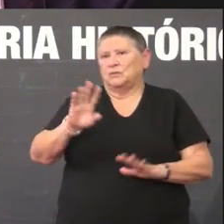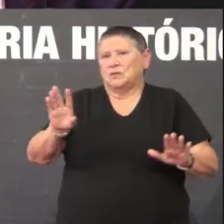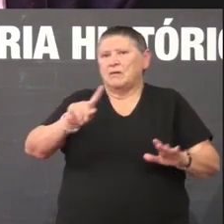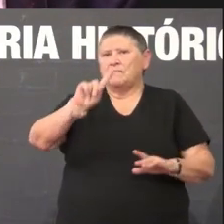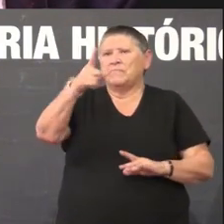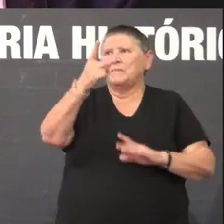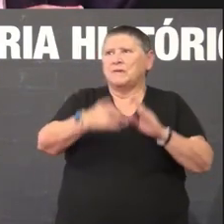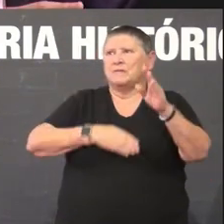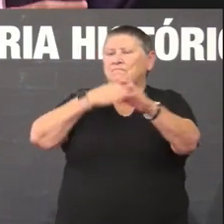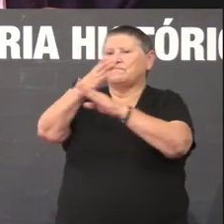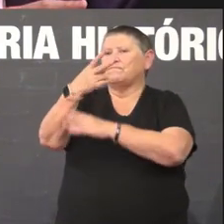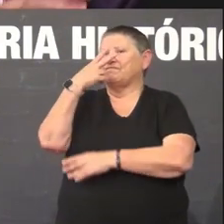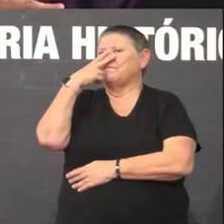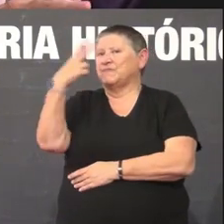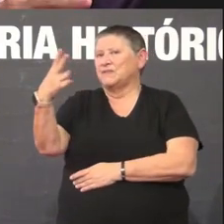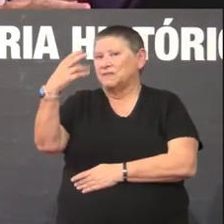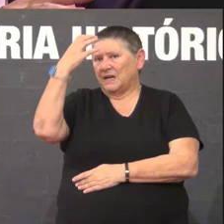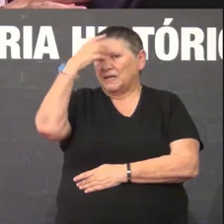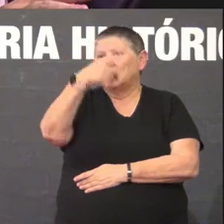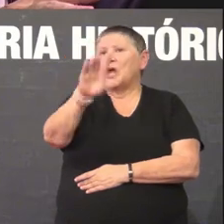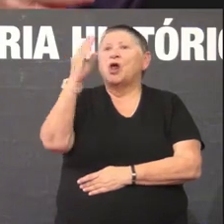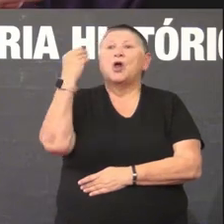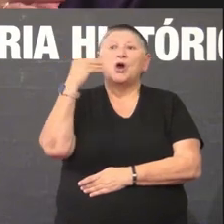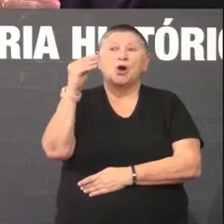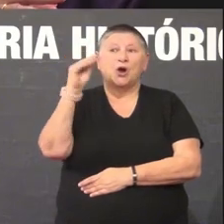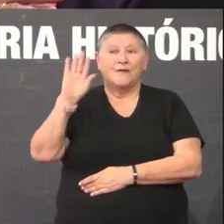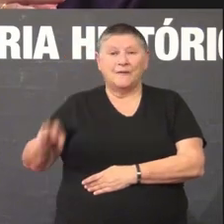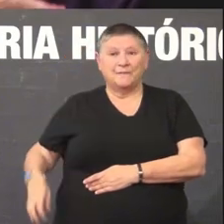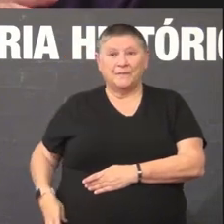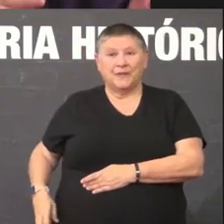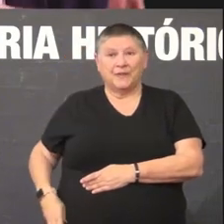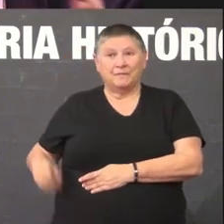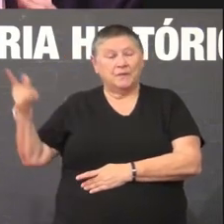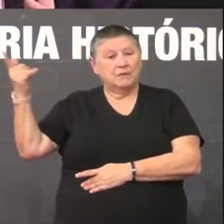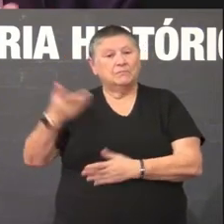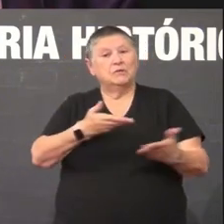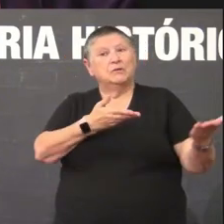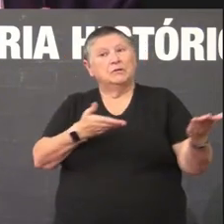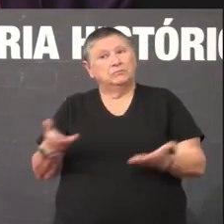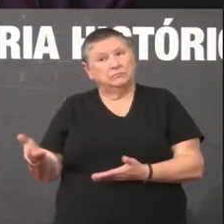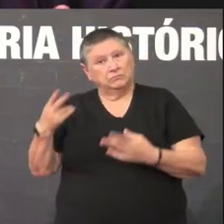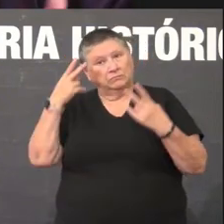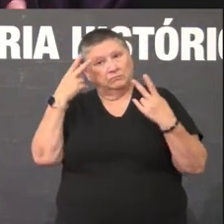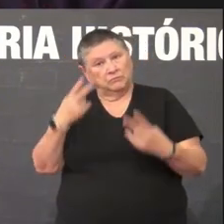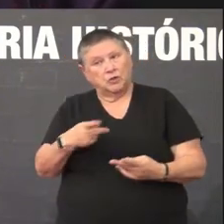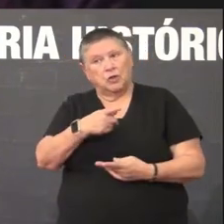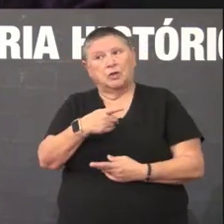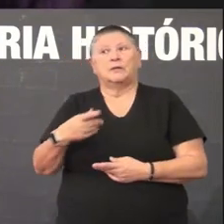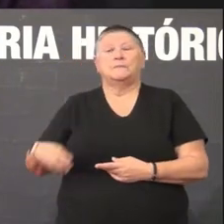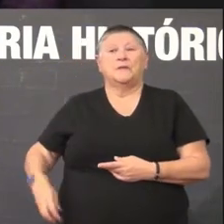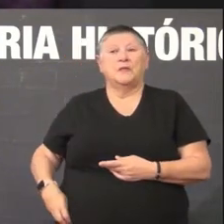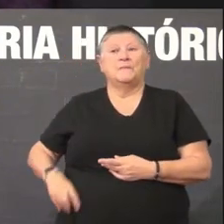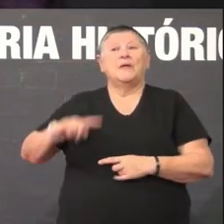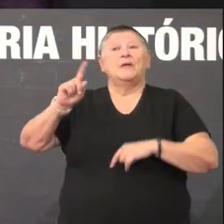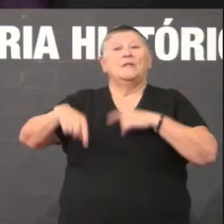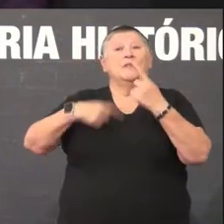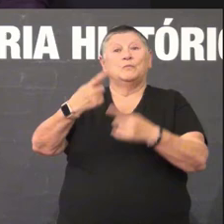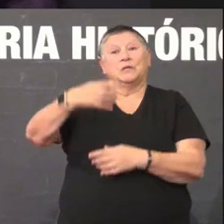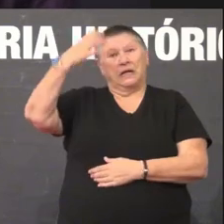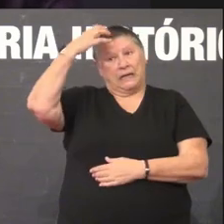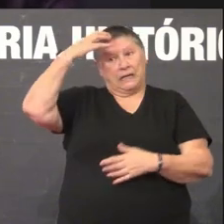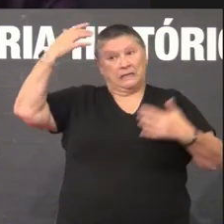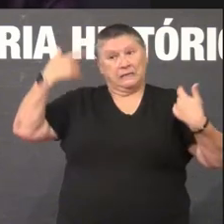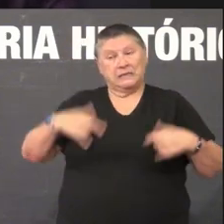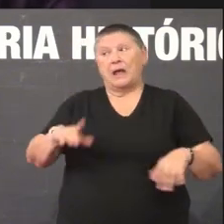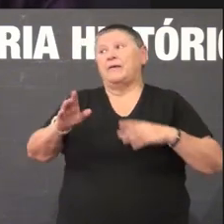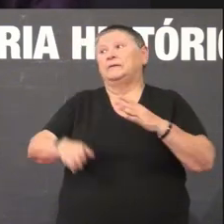rey, siendo príncipe, visita a Estados Unidos y le reciben fenomenal. Pero la primera visita que hace el rey, siendo rey, es a